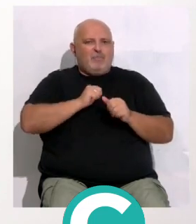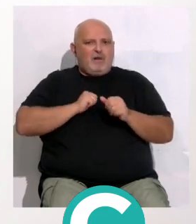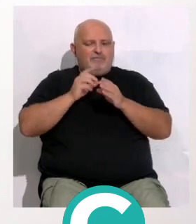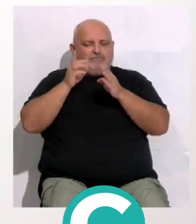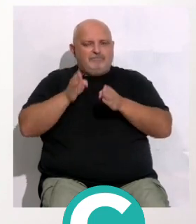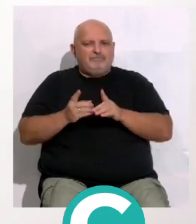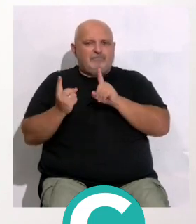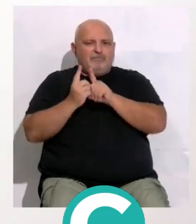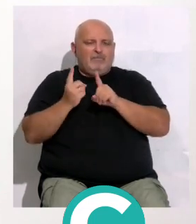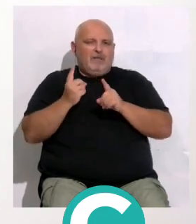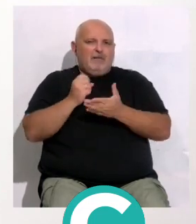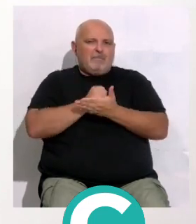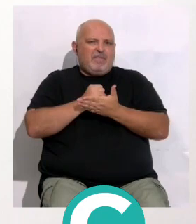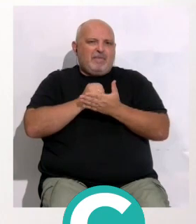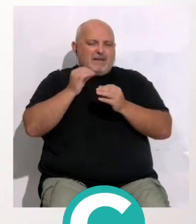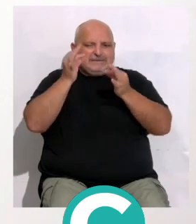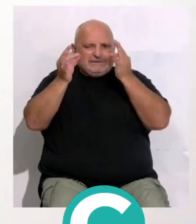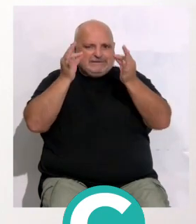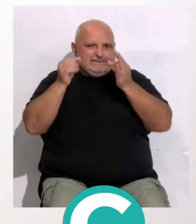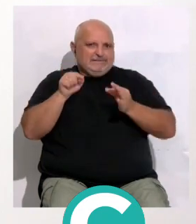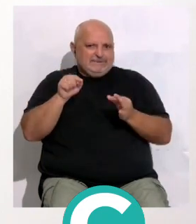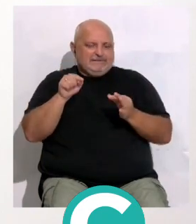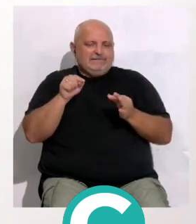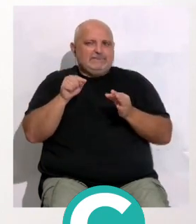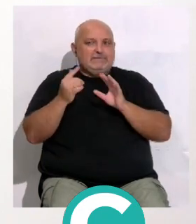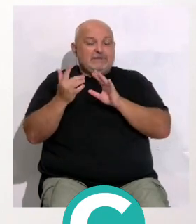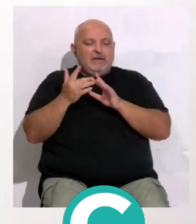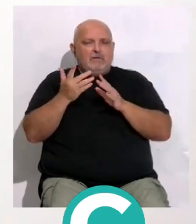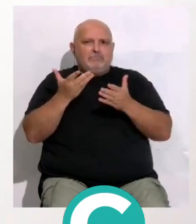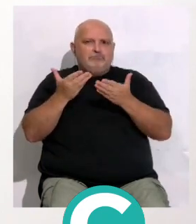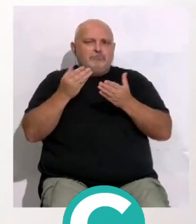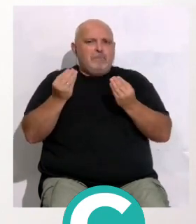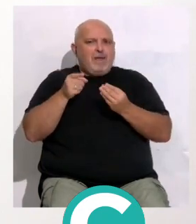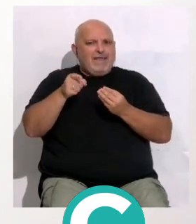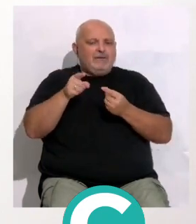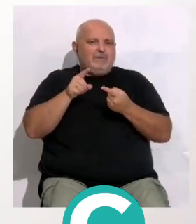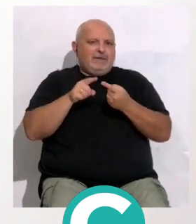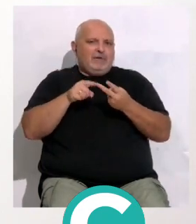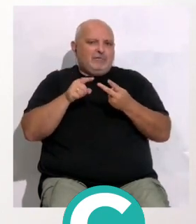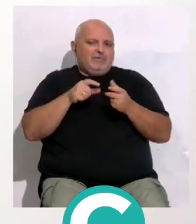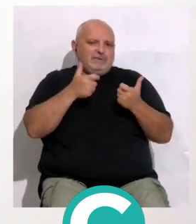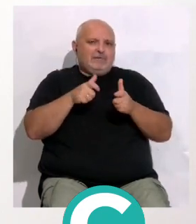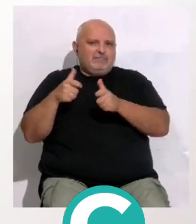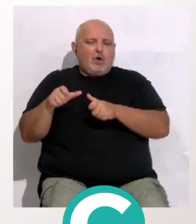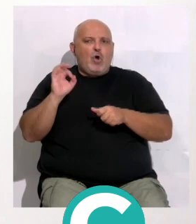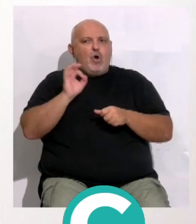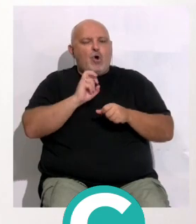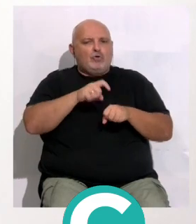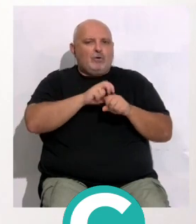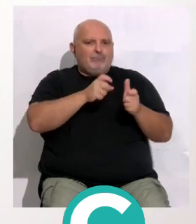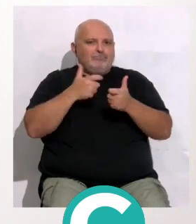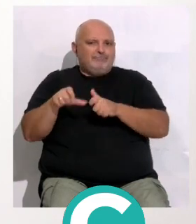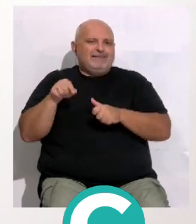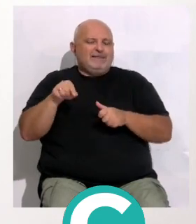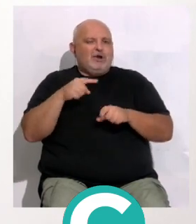individualizada, lo que se llama medicina de precisión. Entonces, poder con estas variables decir, te va a ir mejor este tipo de ejercicio o este otro tipo.